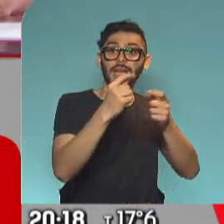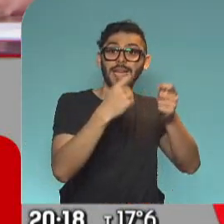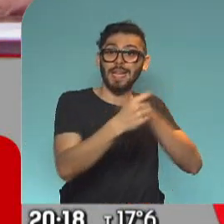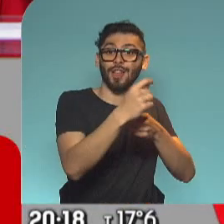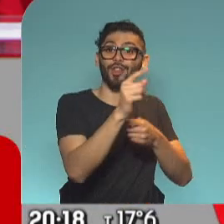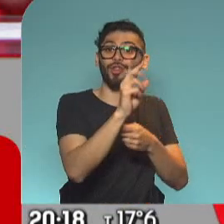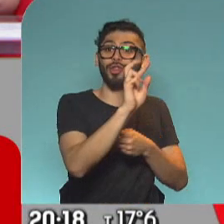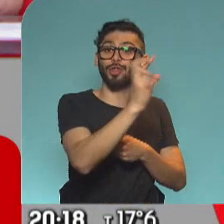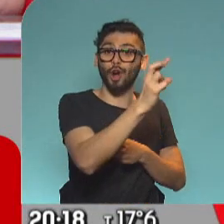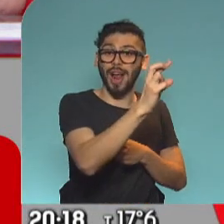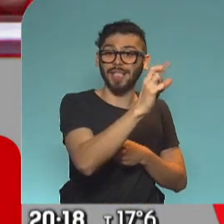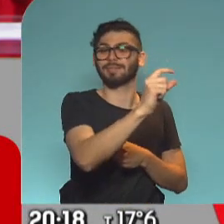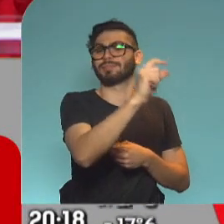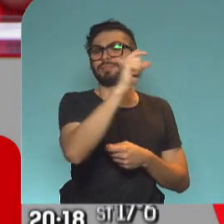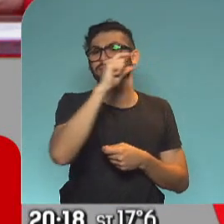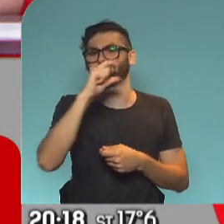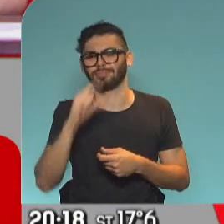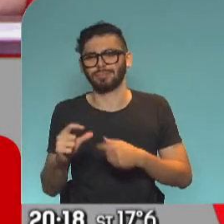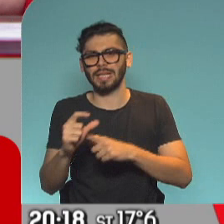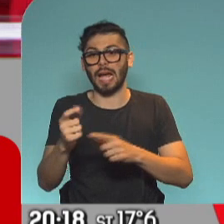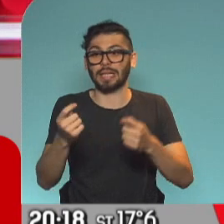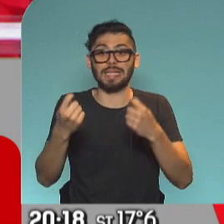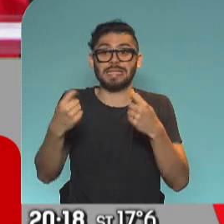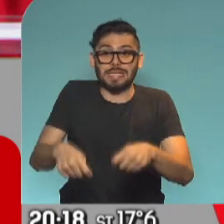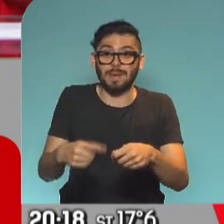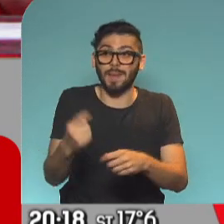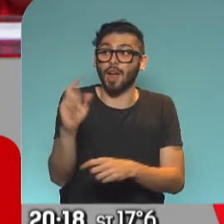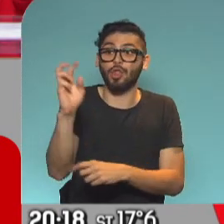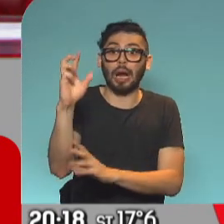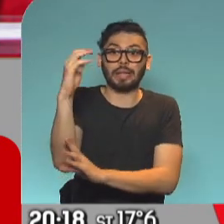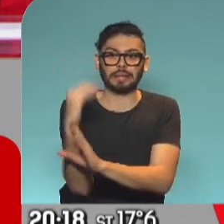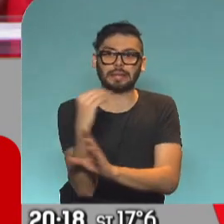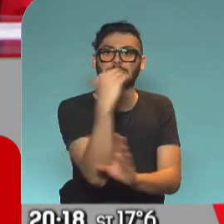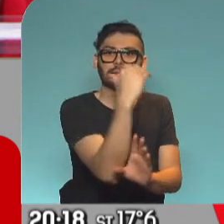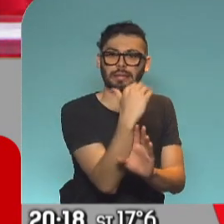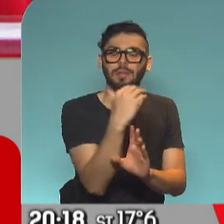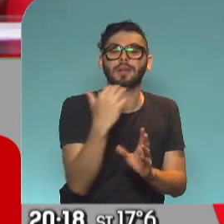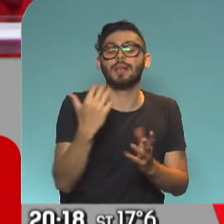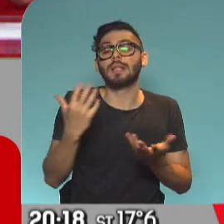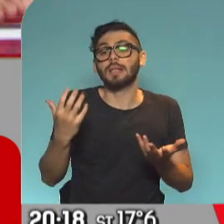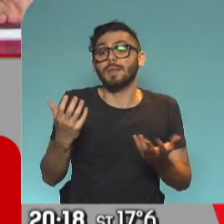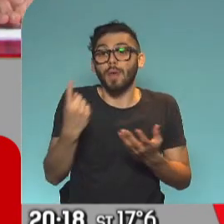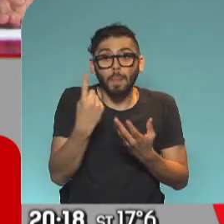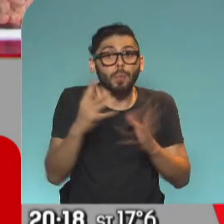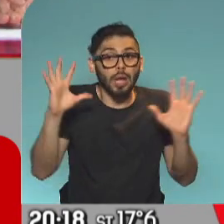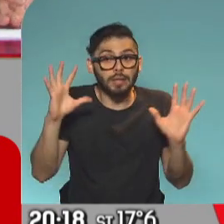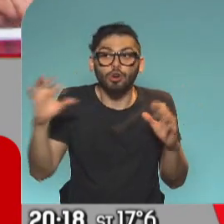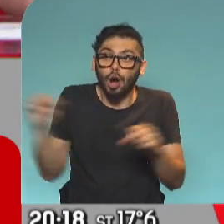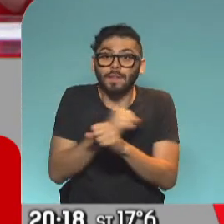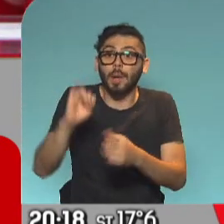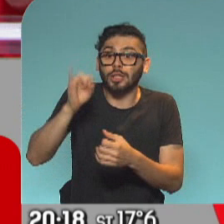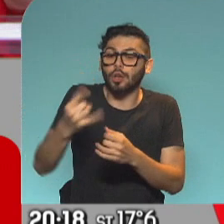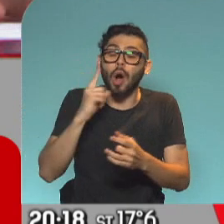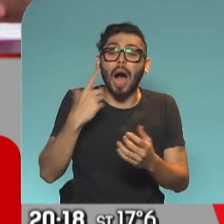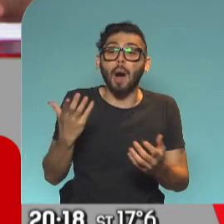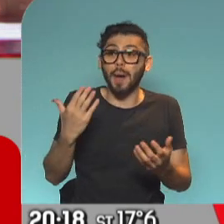economía para bajar el contado con liqui y el dólar bolsa. Es una opción, no se confirmó que vaya a suceder. Primero van a ver qué pasa con estas